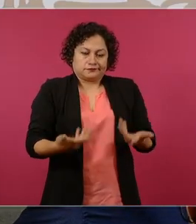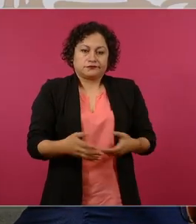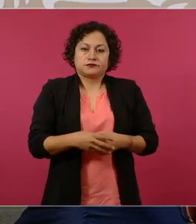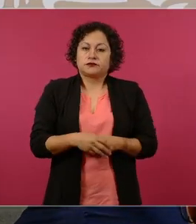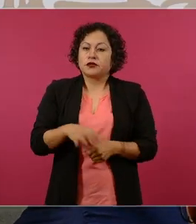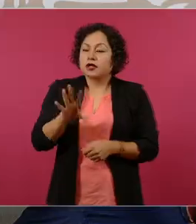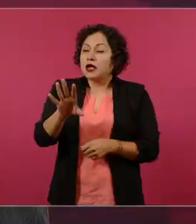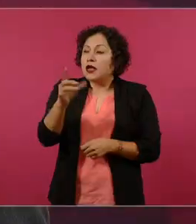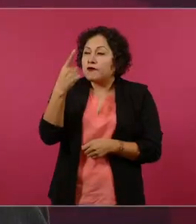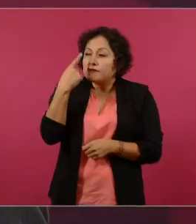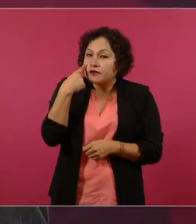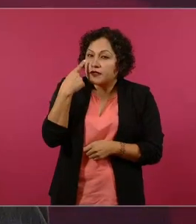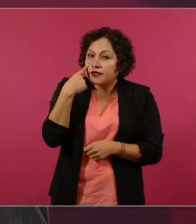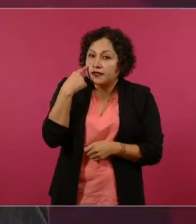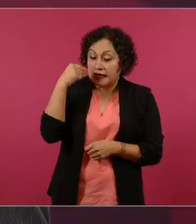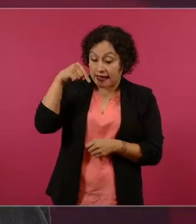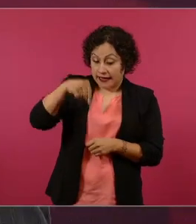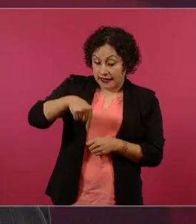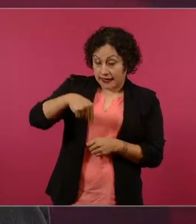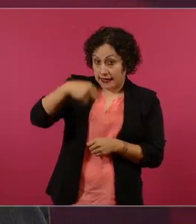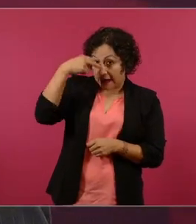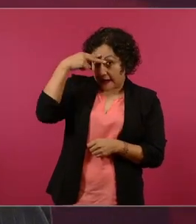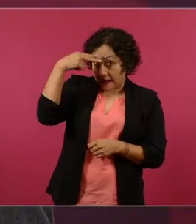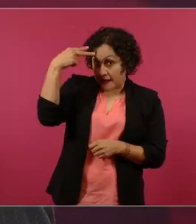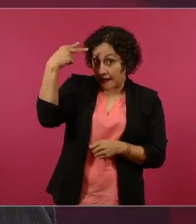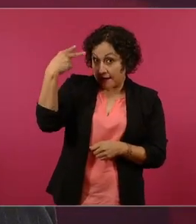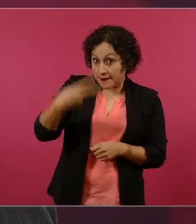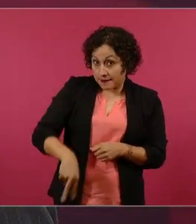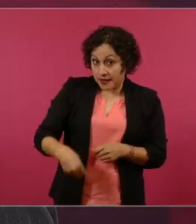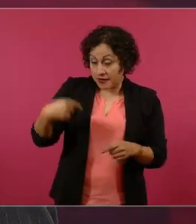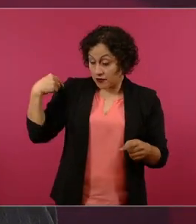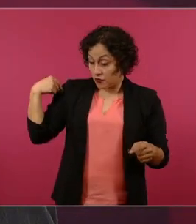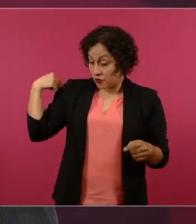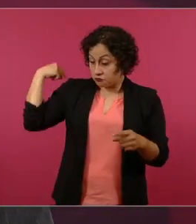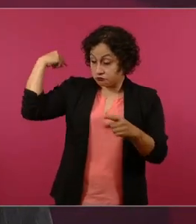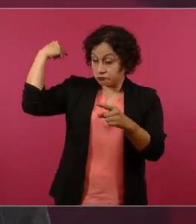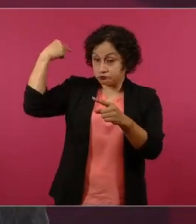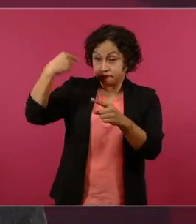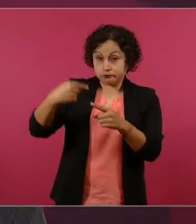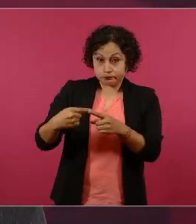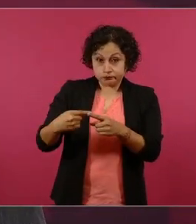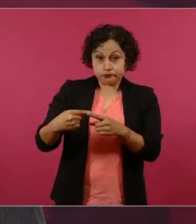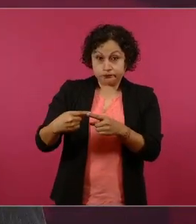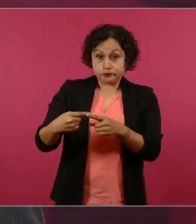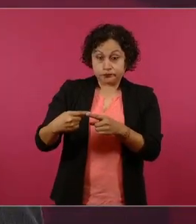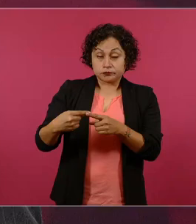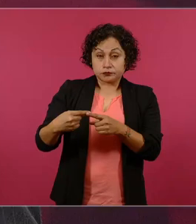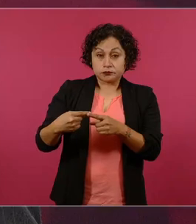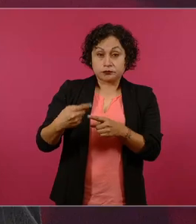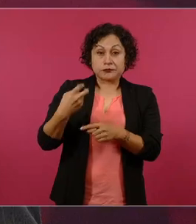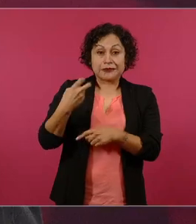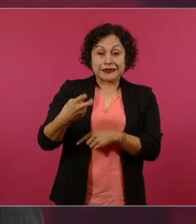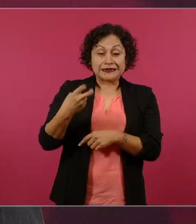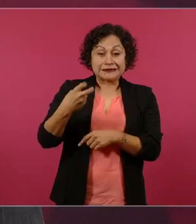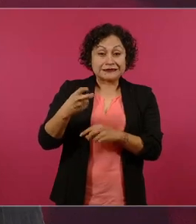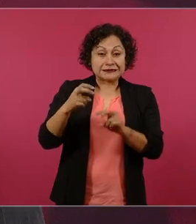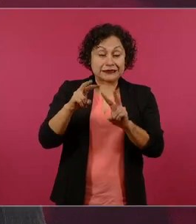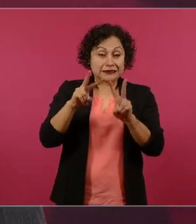la historia de este país nunca se había atendido